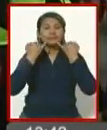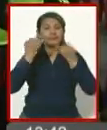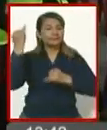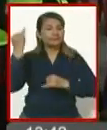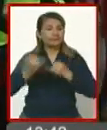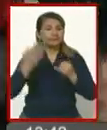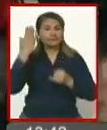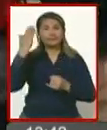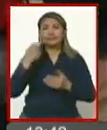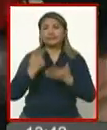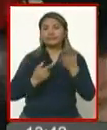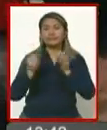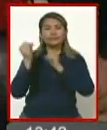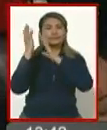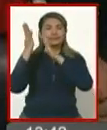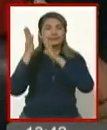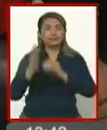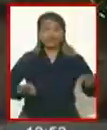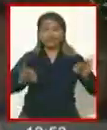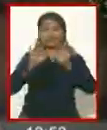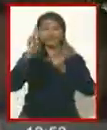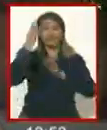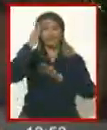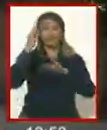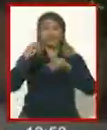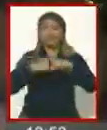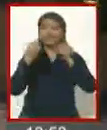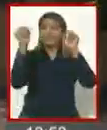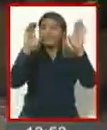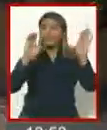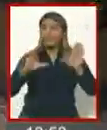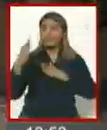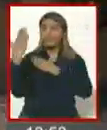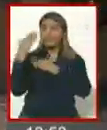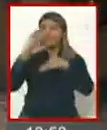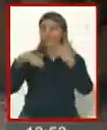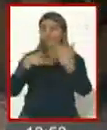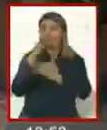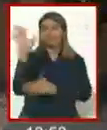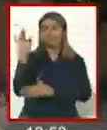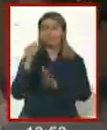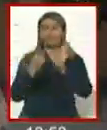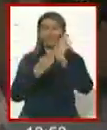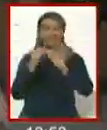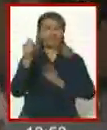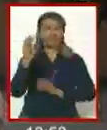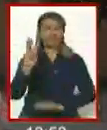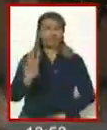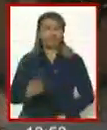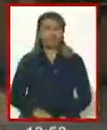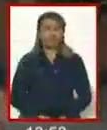final respecto a este foro. Ser como el clima en Santa Cruz y en el resto del país, por aquí voy.